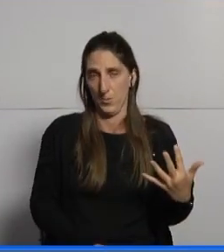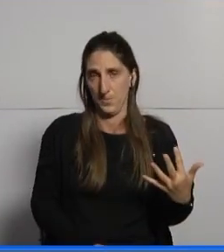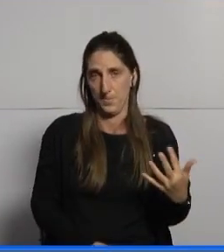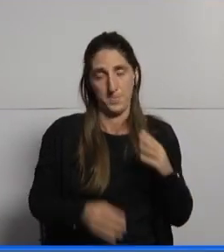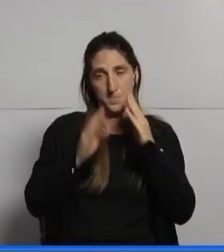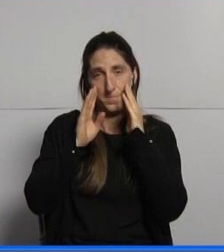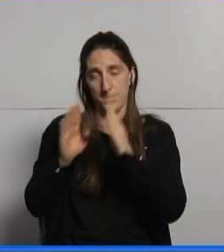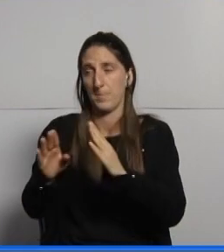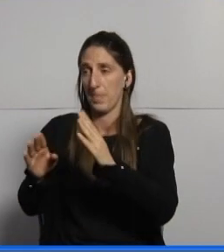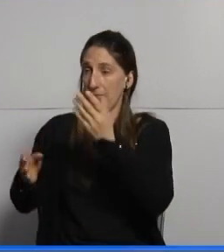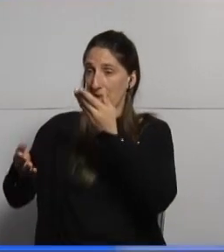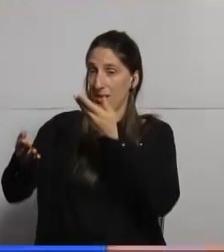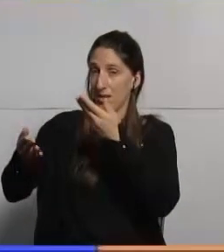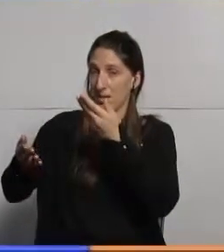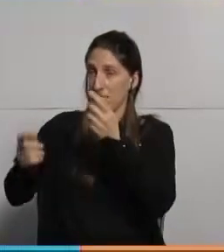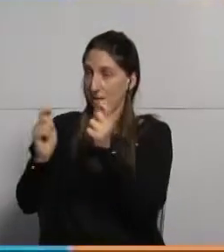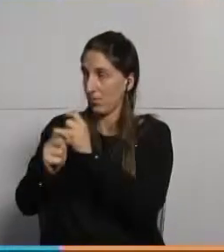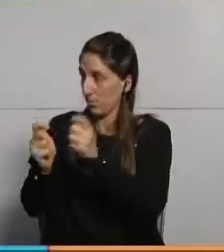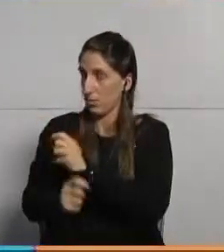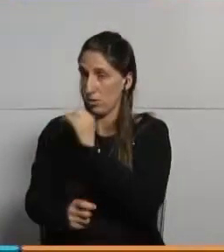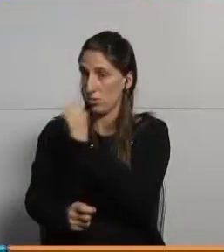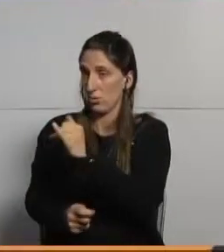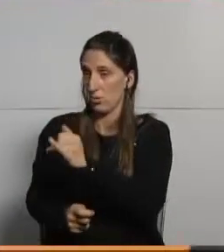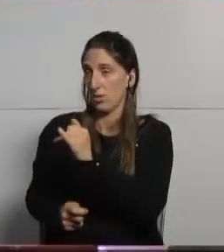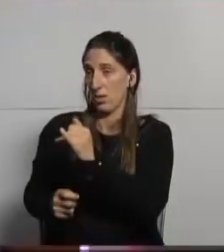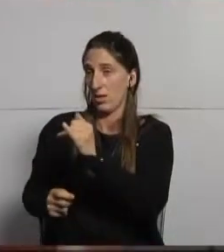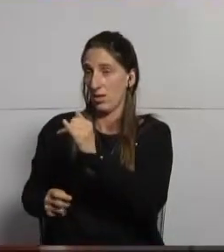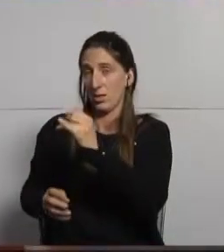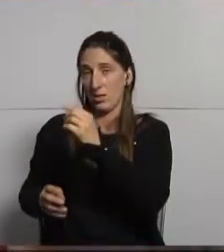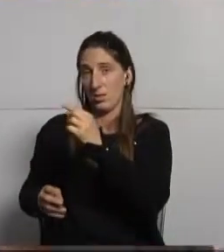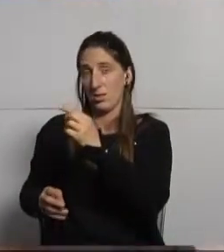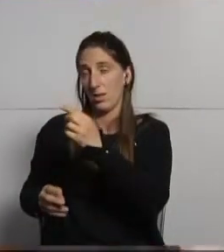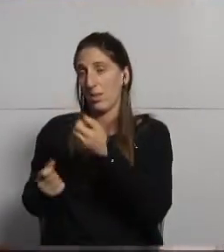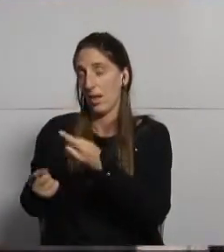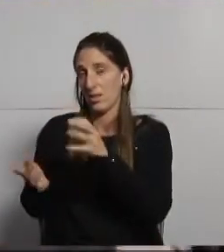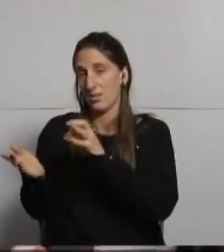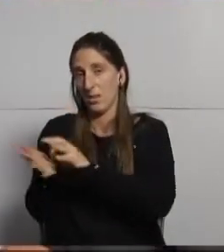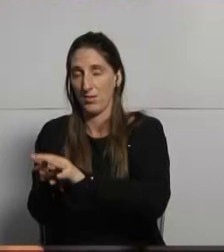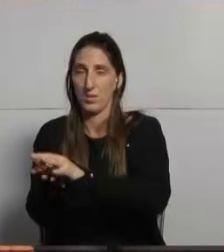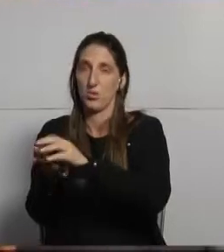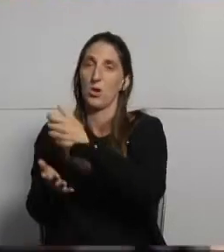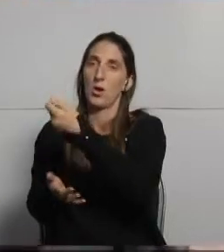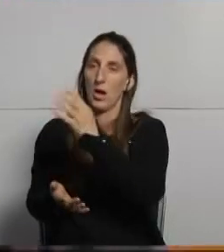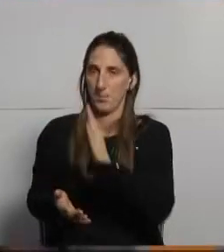enfoque de transformación sí ven como valor la explotación de esos datos para generar servicios y